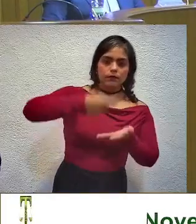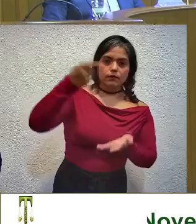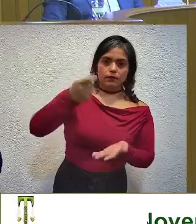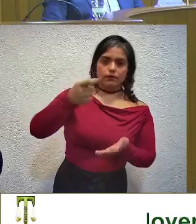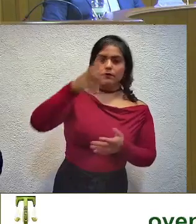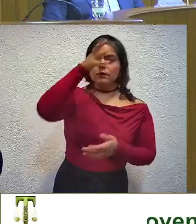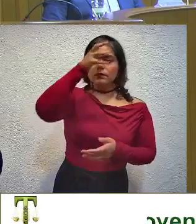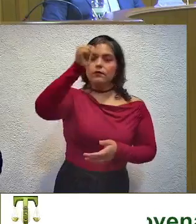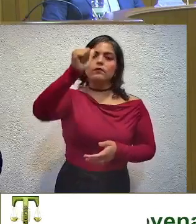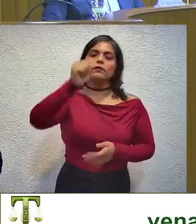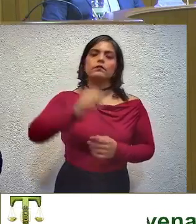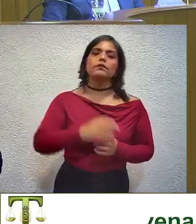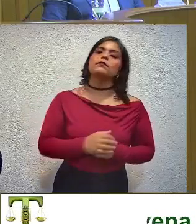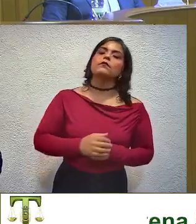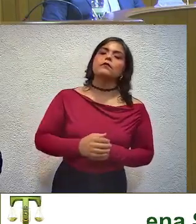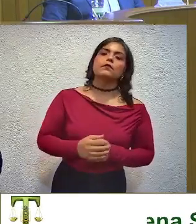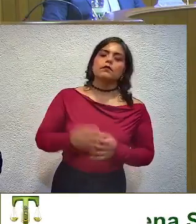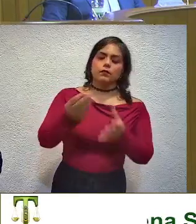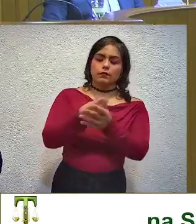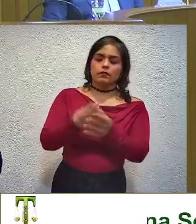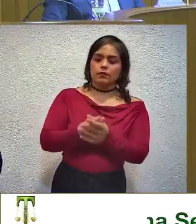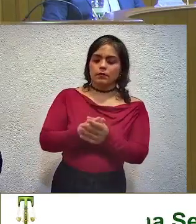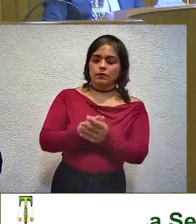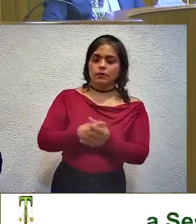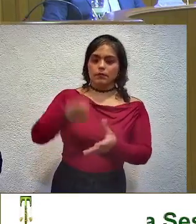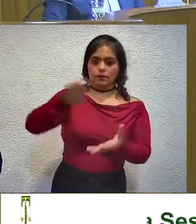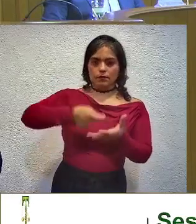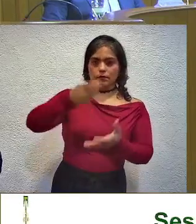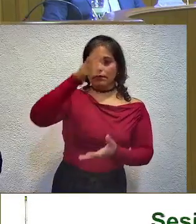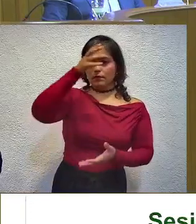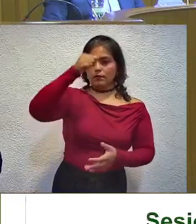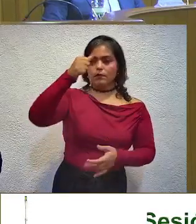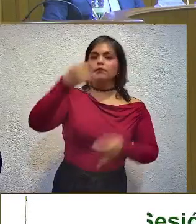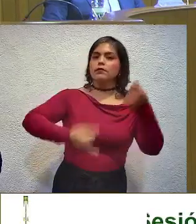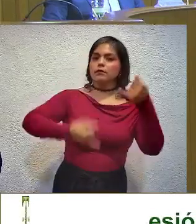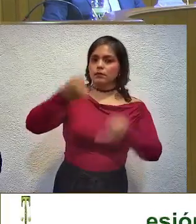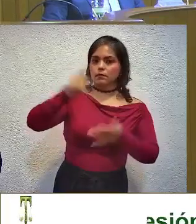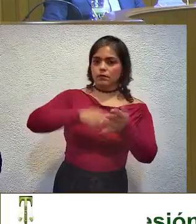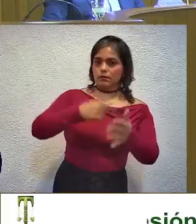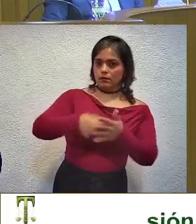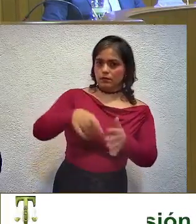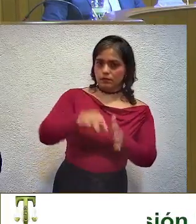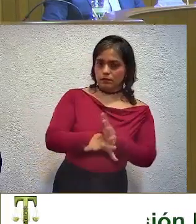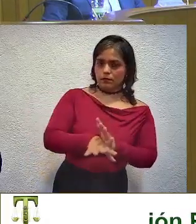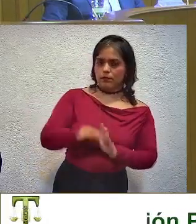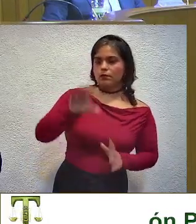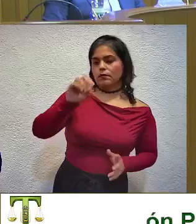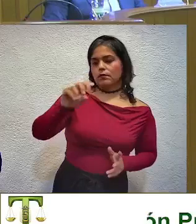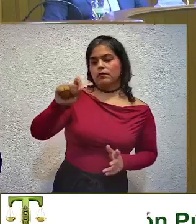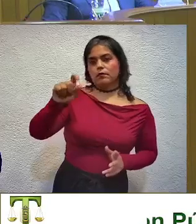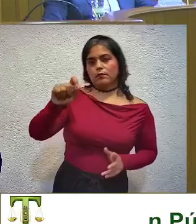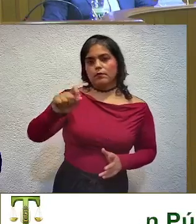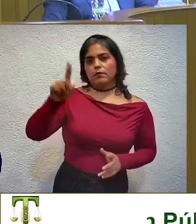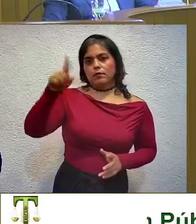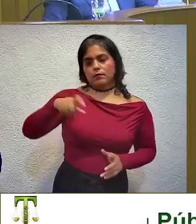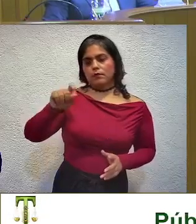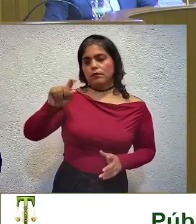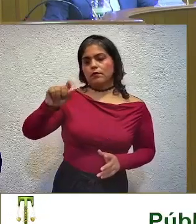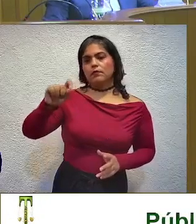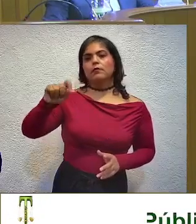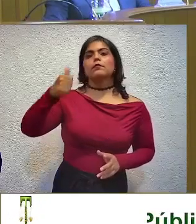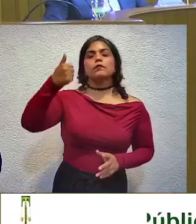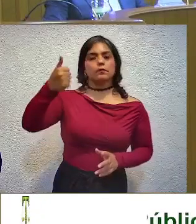convenio relativo al expediente sentencia convenio tribunal, identificado con la clave